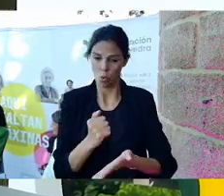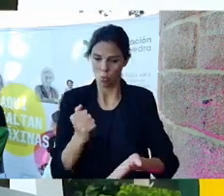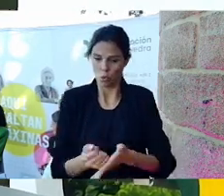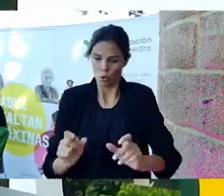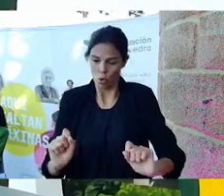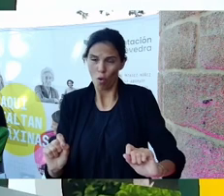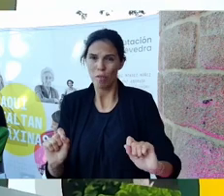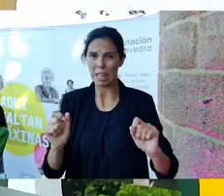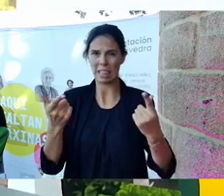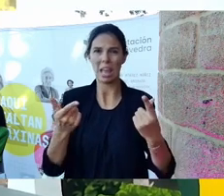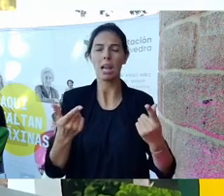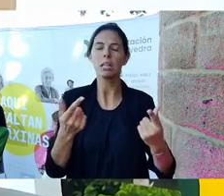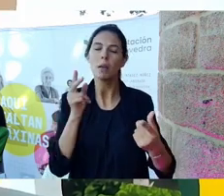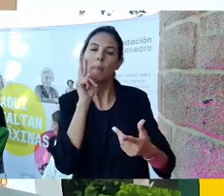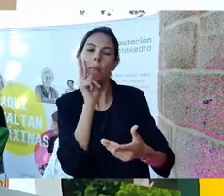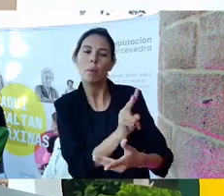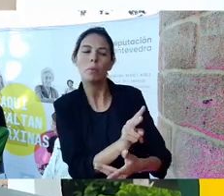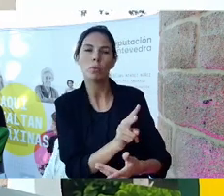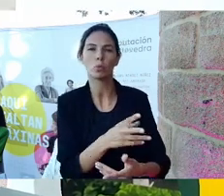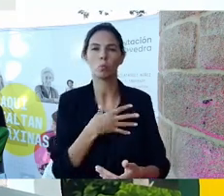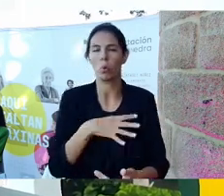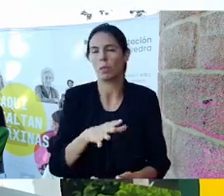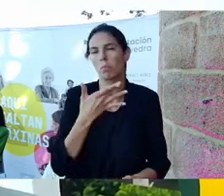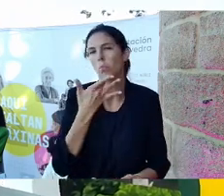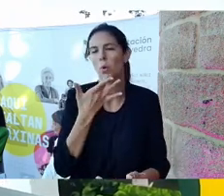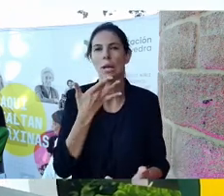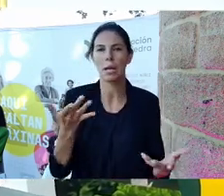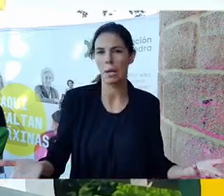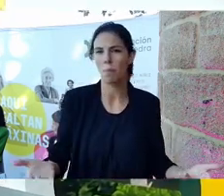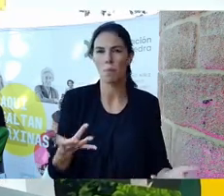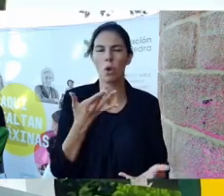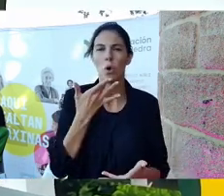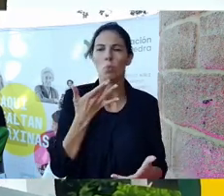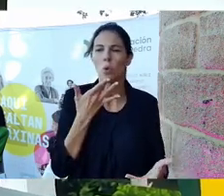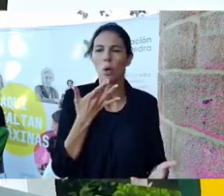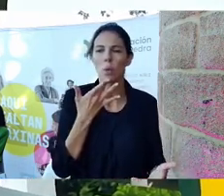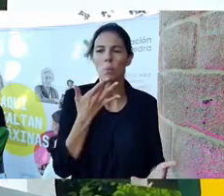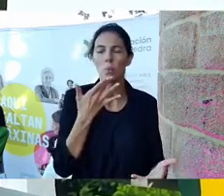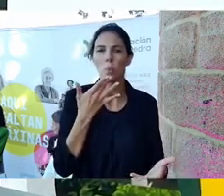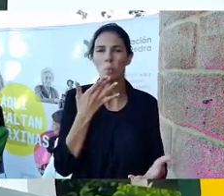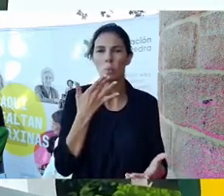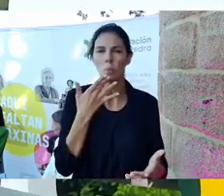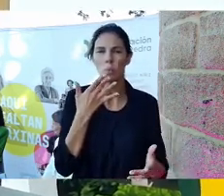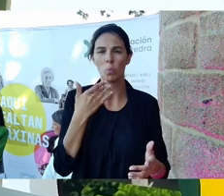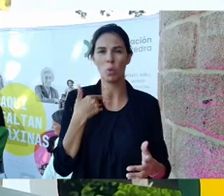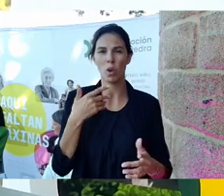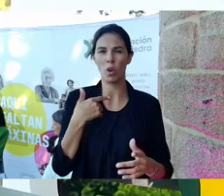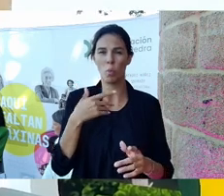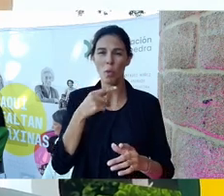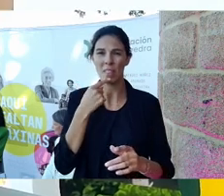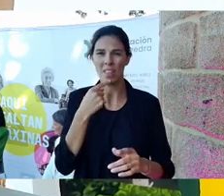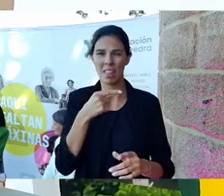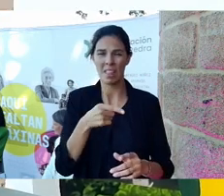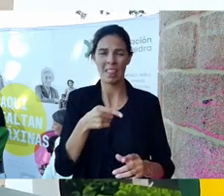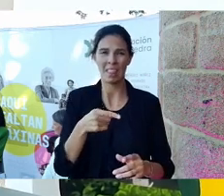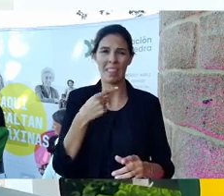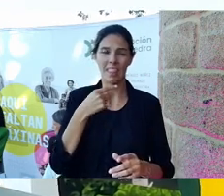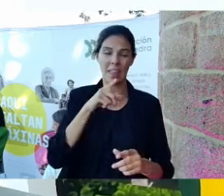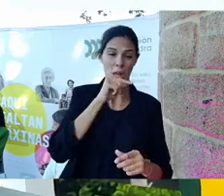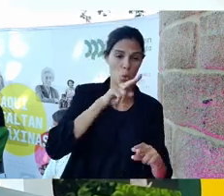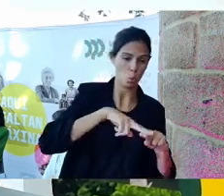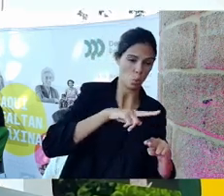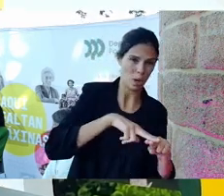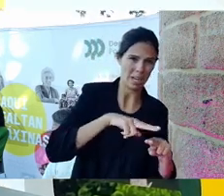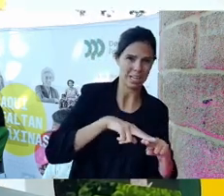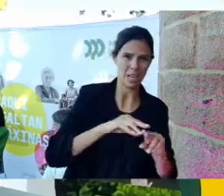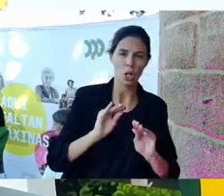oficiais donde se encontran, por exemplo, vou poñer un exemplo, do foro que os condes de Galicia,